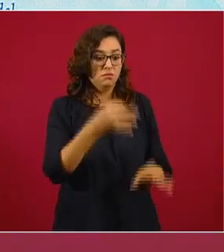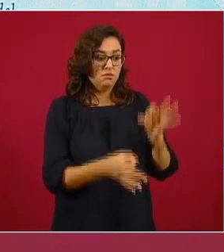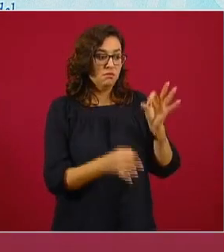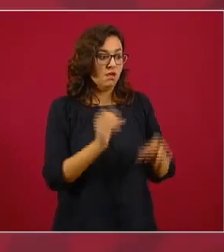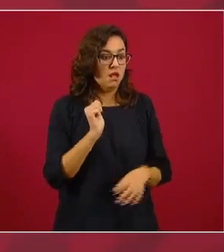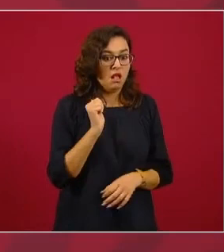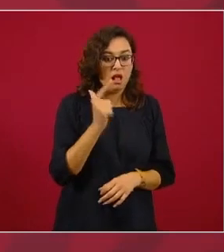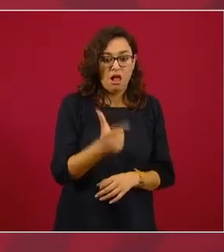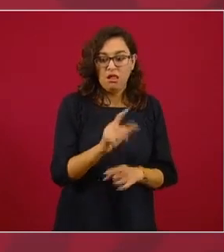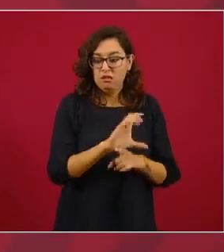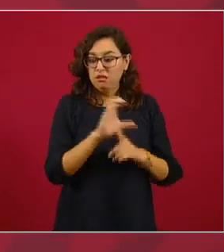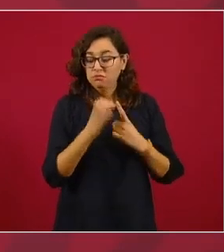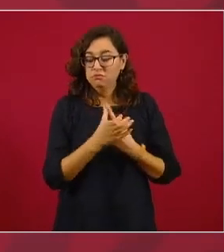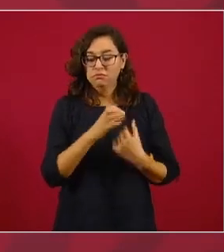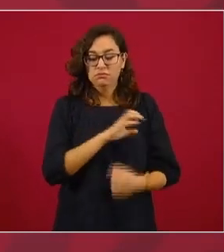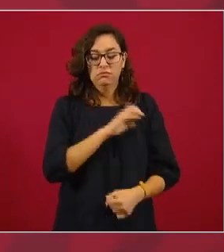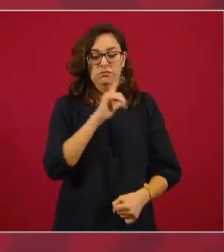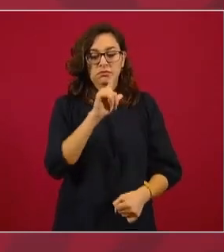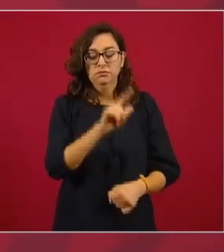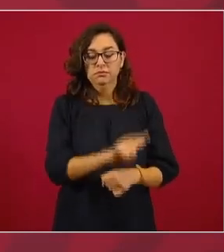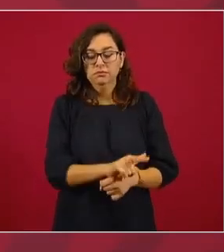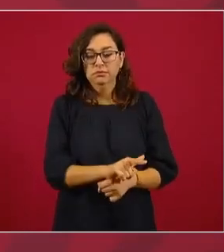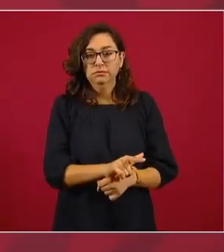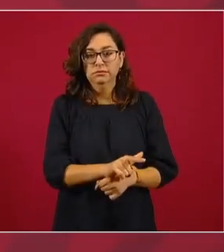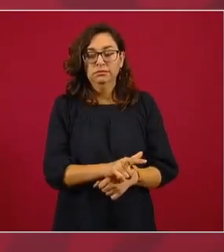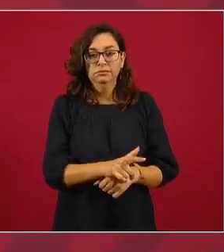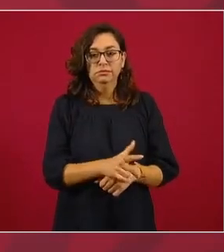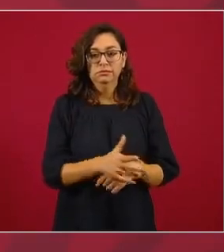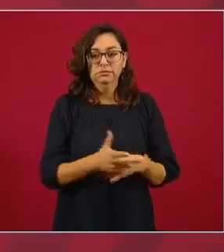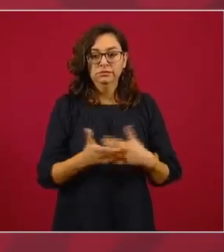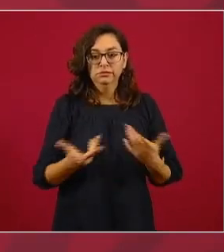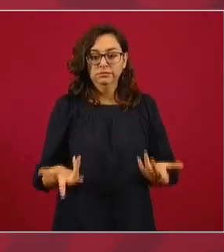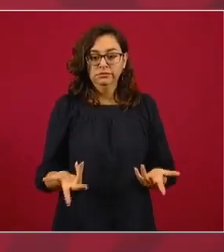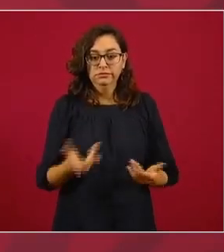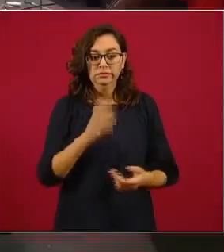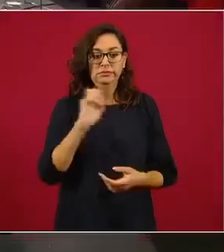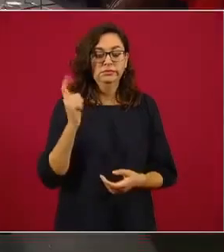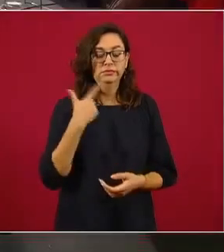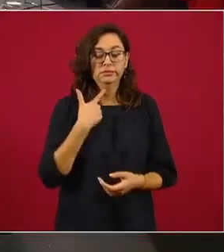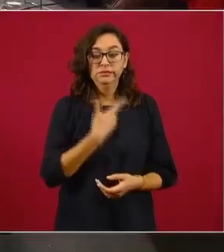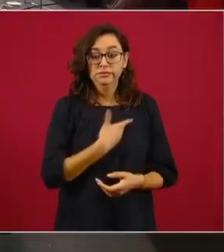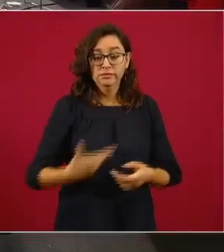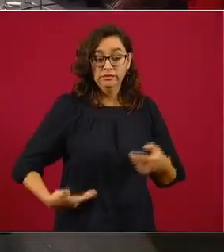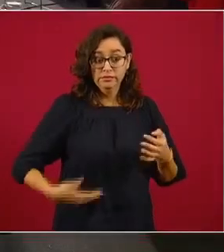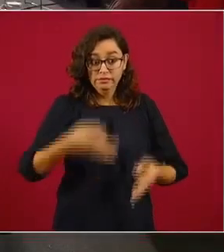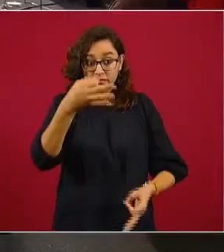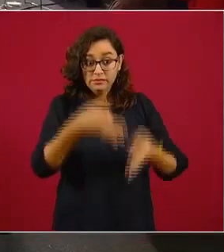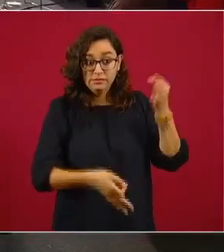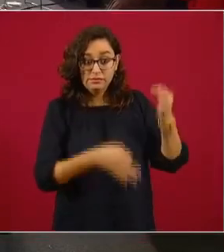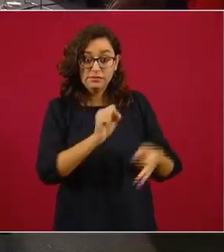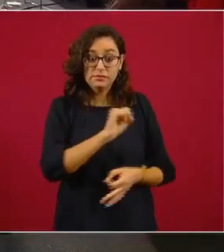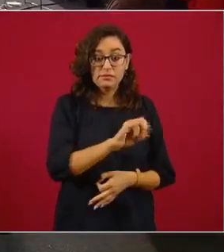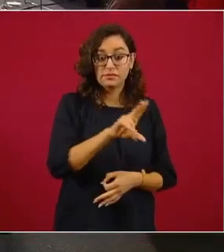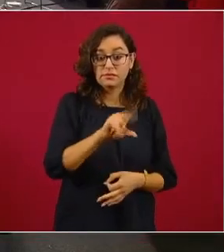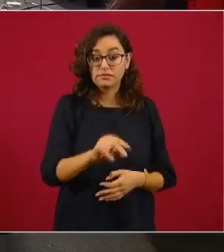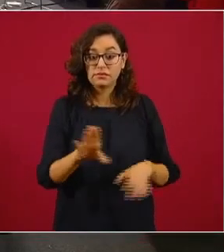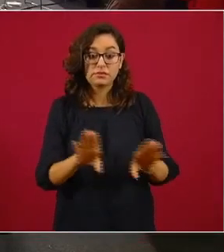especial o para ver el asunto de los expresidentes, pues eso lo tienen que